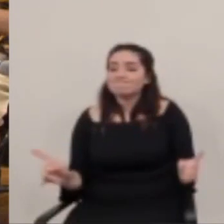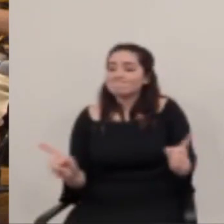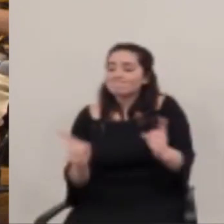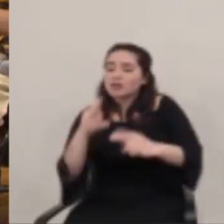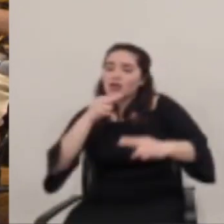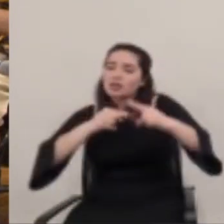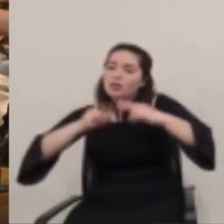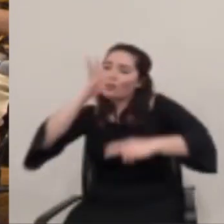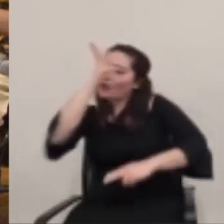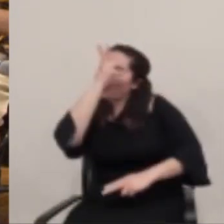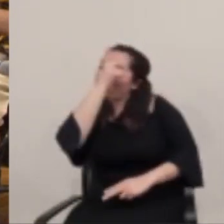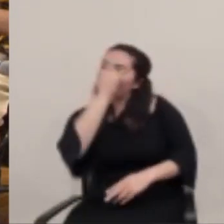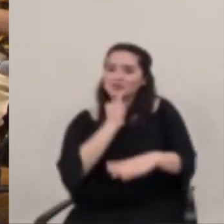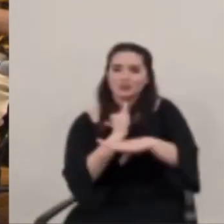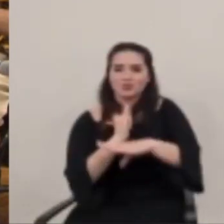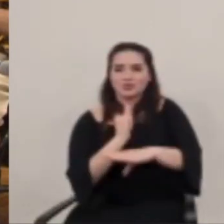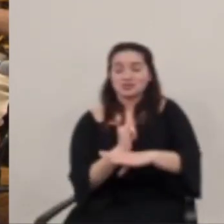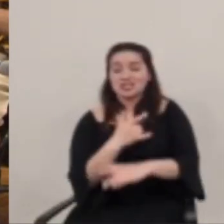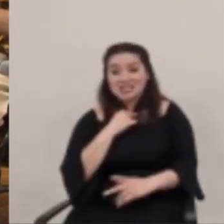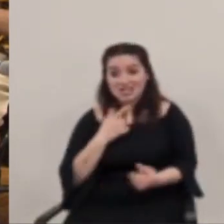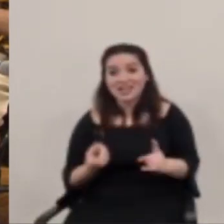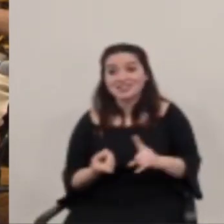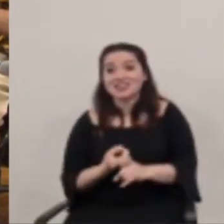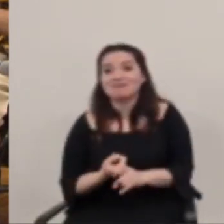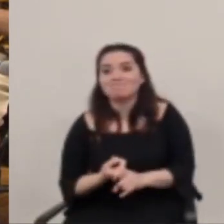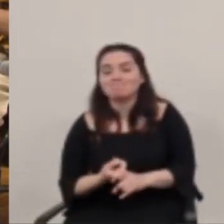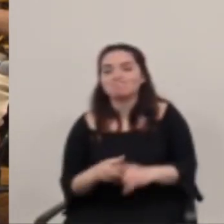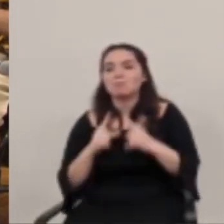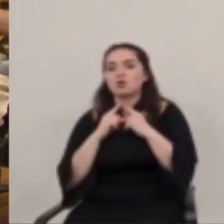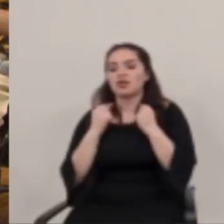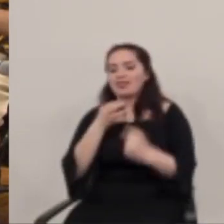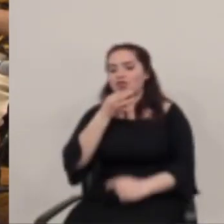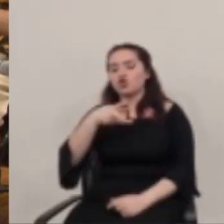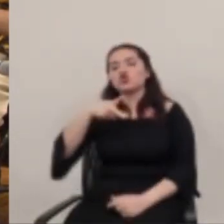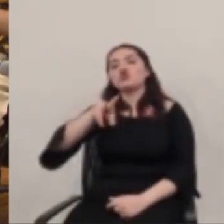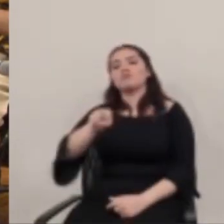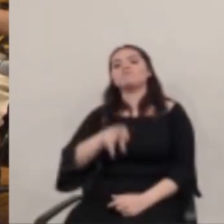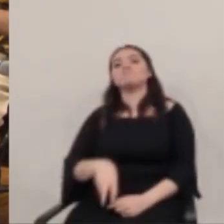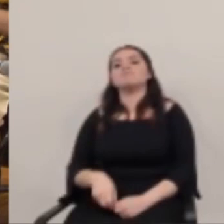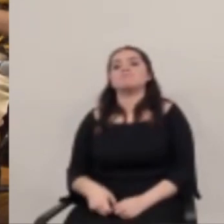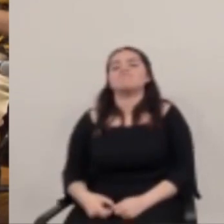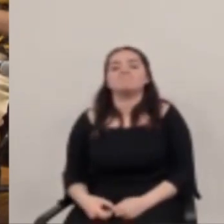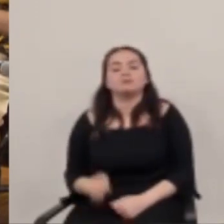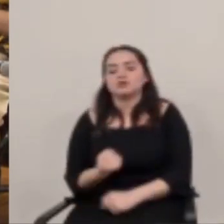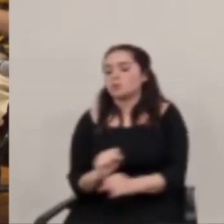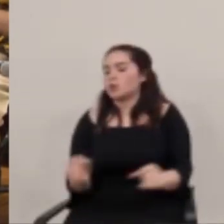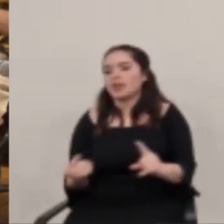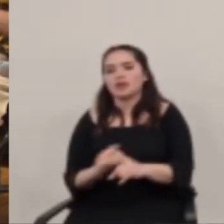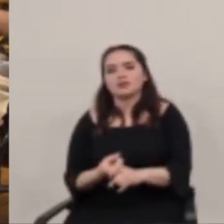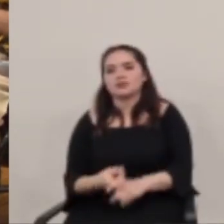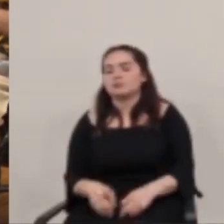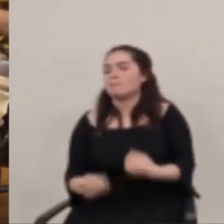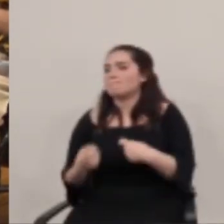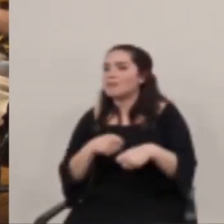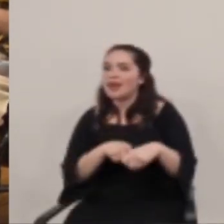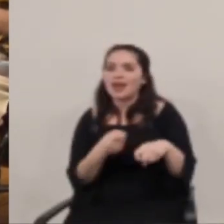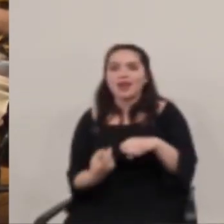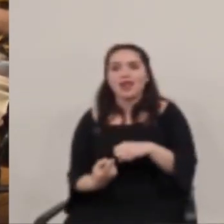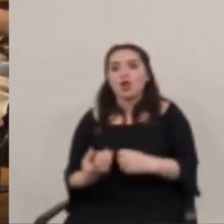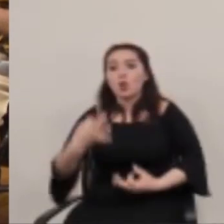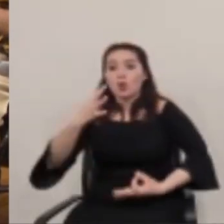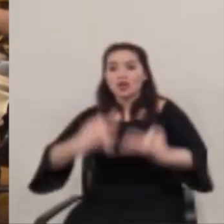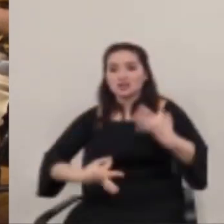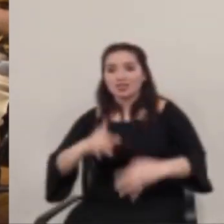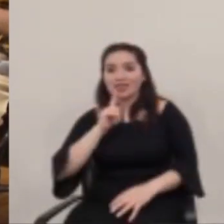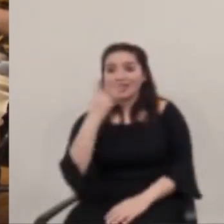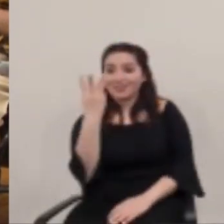institución, se quisieron casar y el párroco les dijo que no se podían casar. Dieron la pelea en tribunales, se casaron, tuvieron